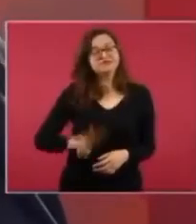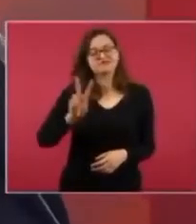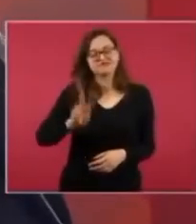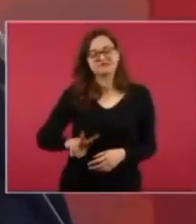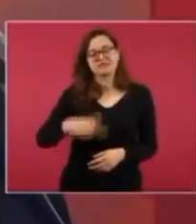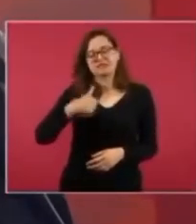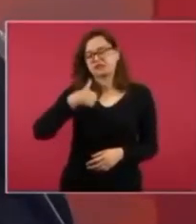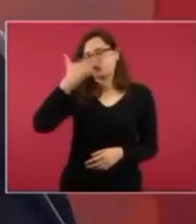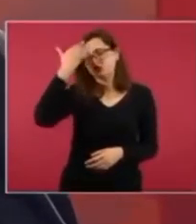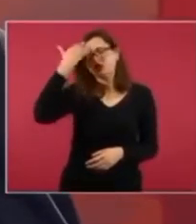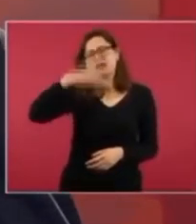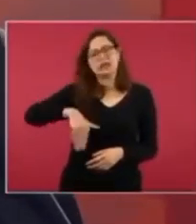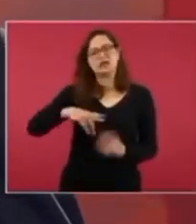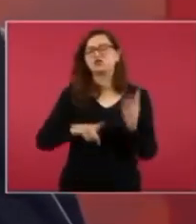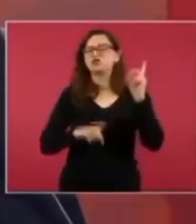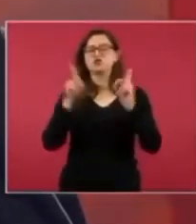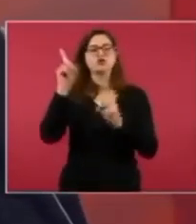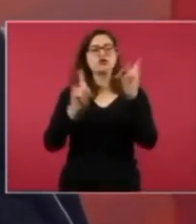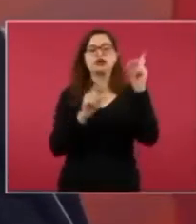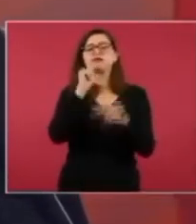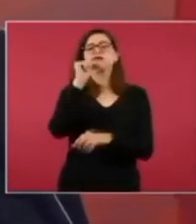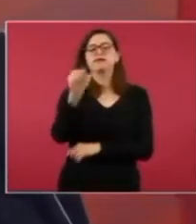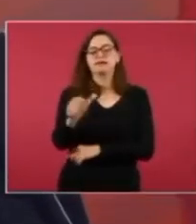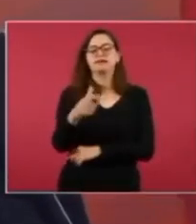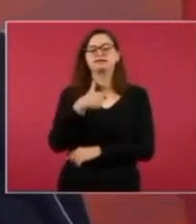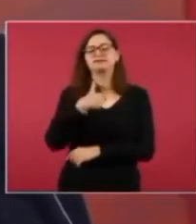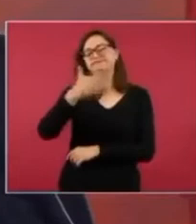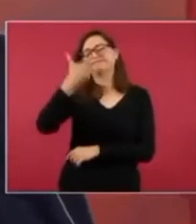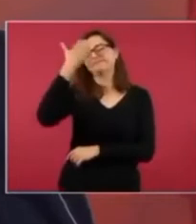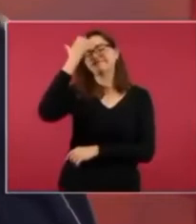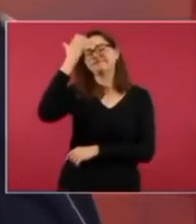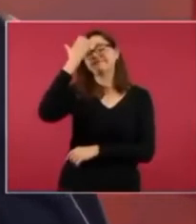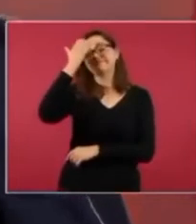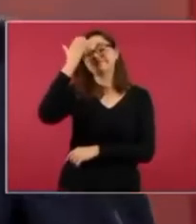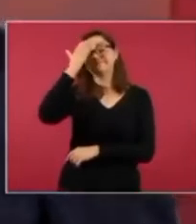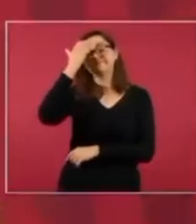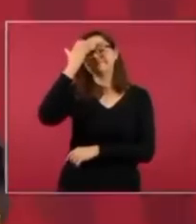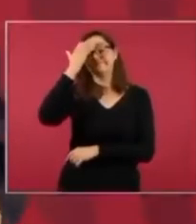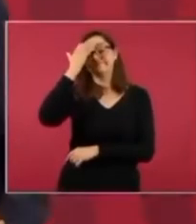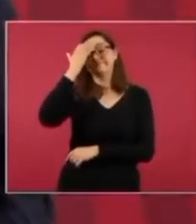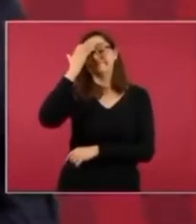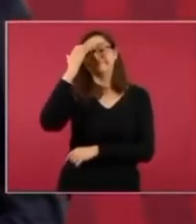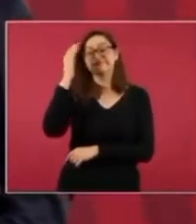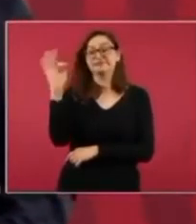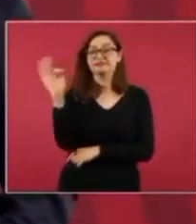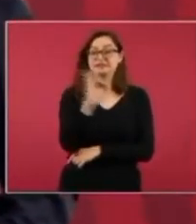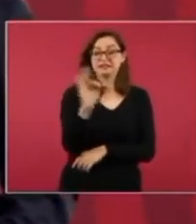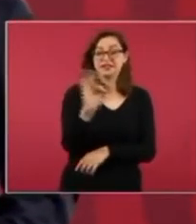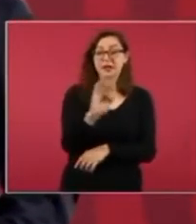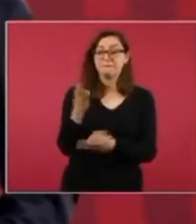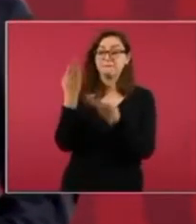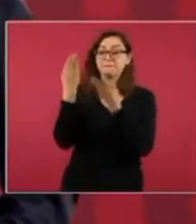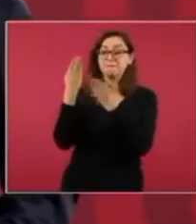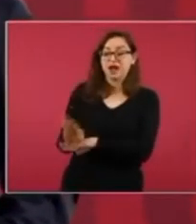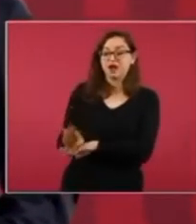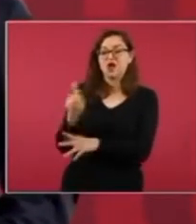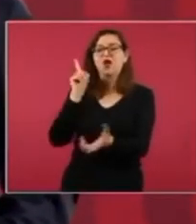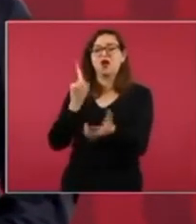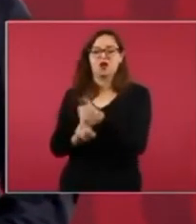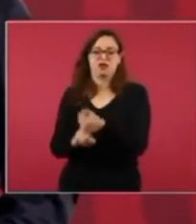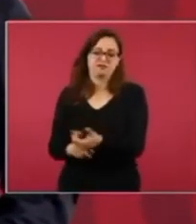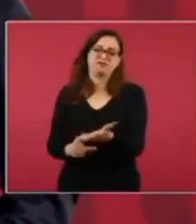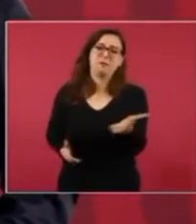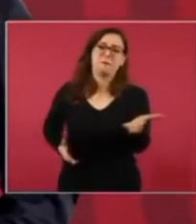es culpa de nosotros. Bueno, la misma historia. Entonces, el tema aquí es respecto a, bueno, lo que sí dice la